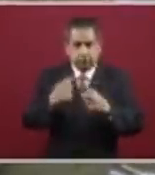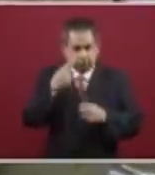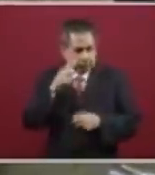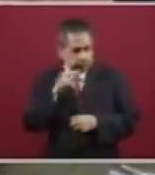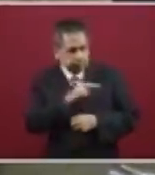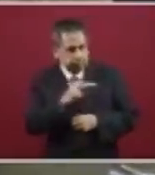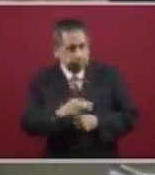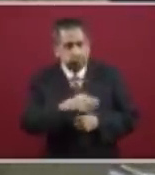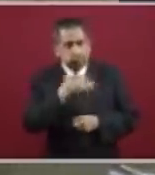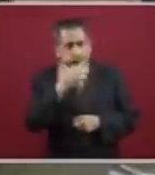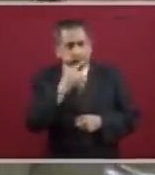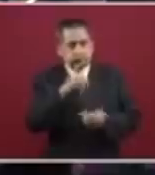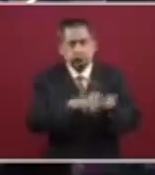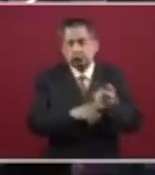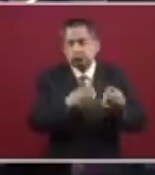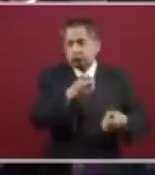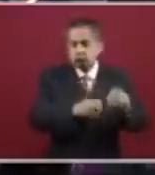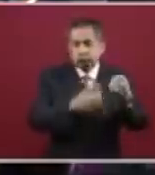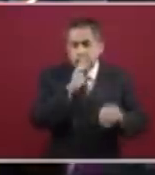corrupción de jueces. Gracias.